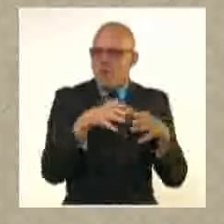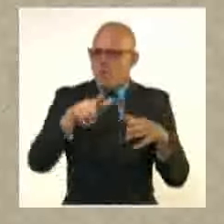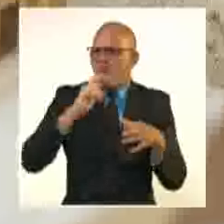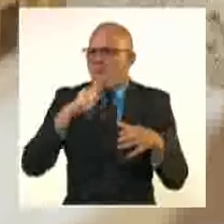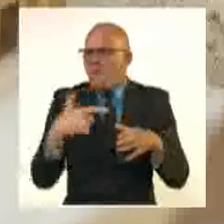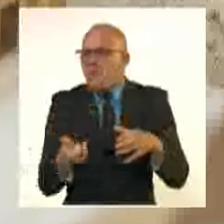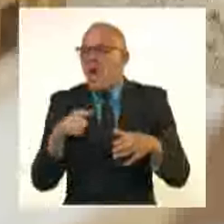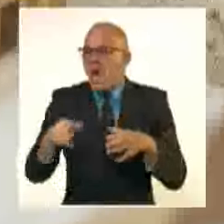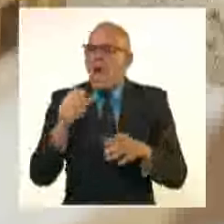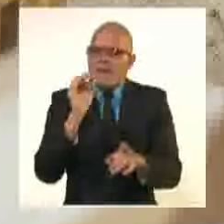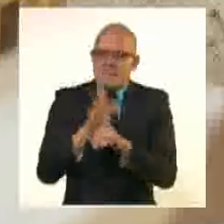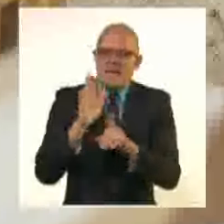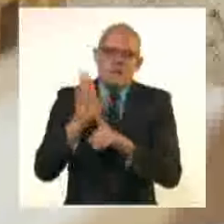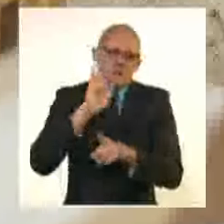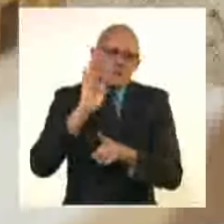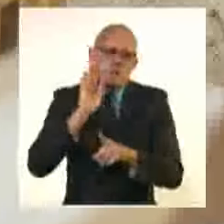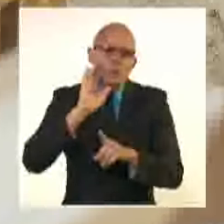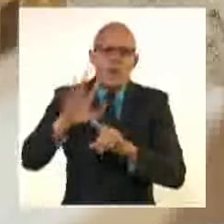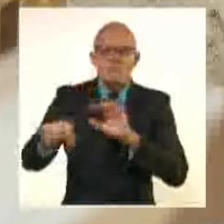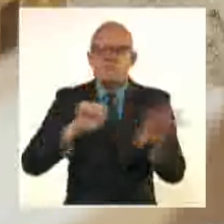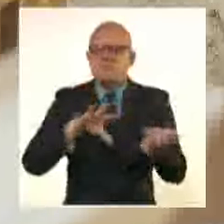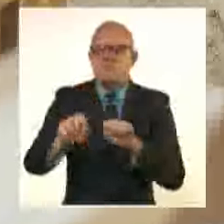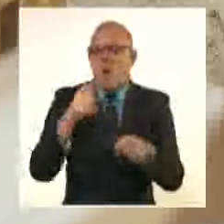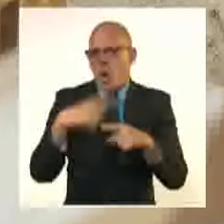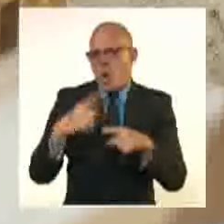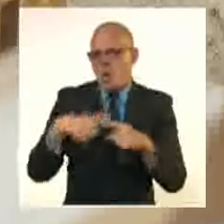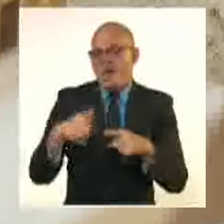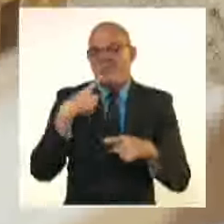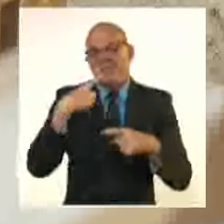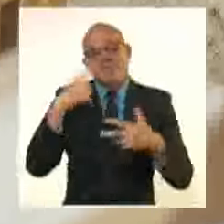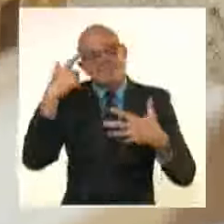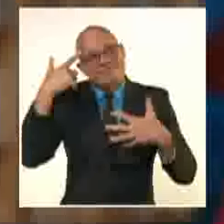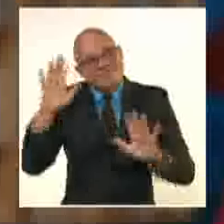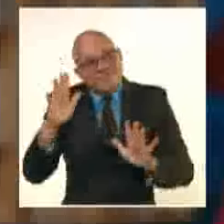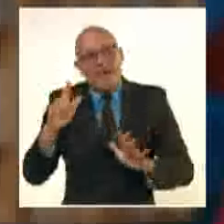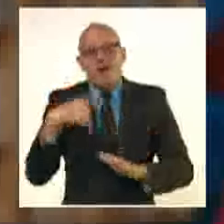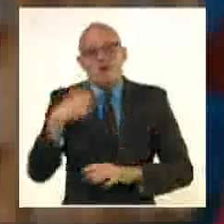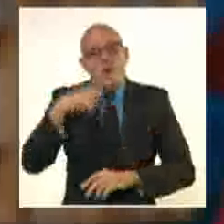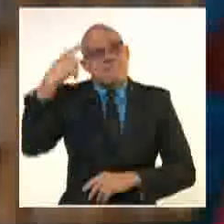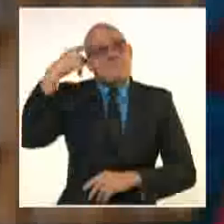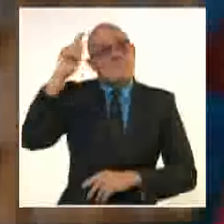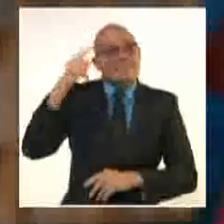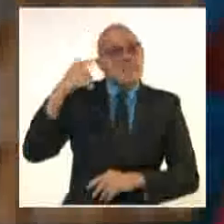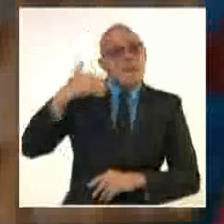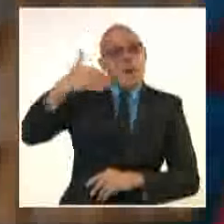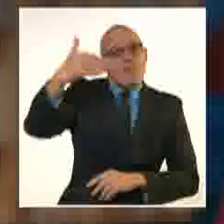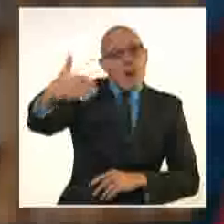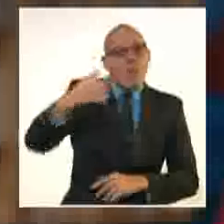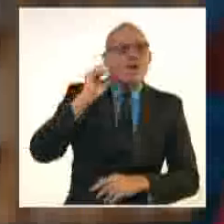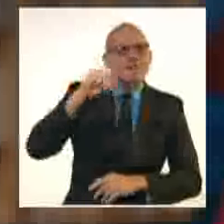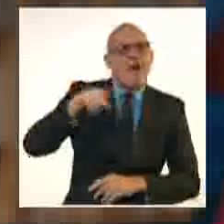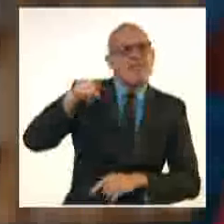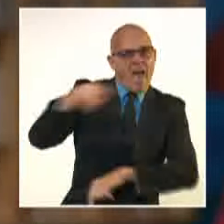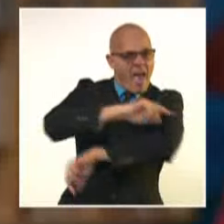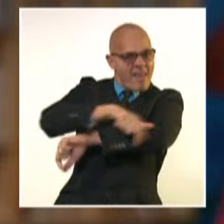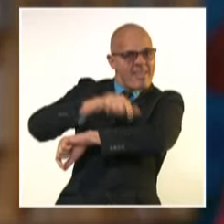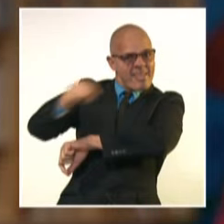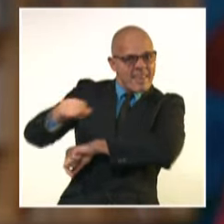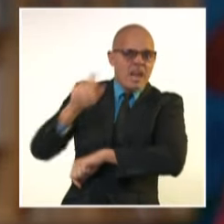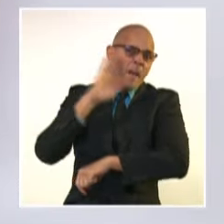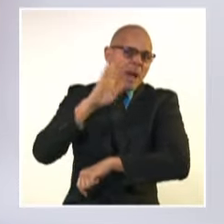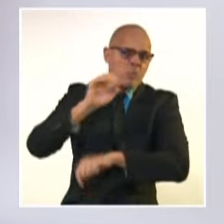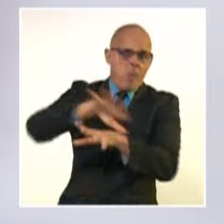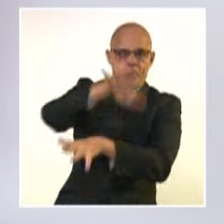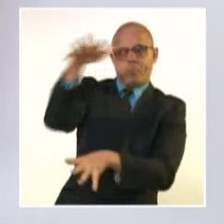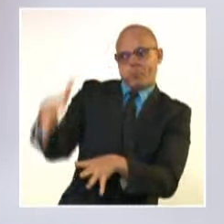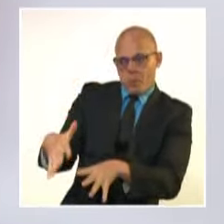ambiental. El gran sueño de La Mina es que un día podamos erradicar ese basurero que tenemos en la esquina y ojalá otros